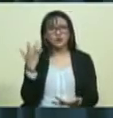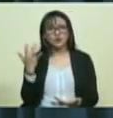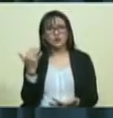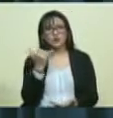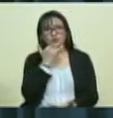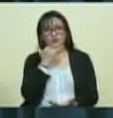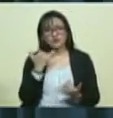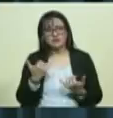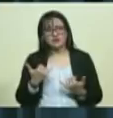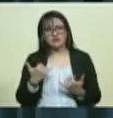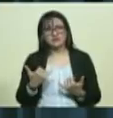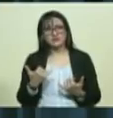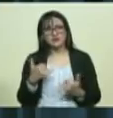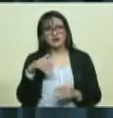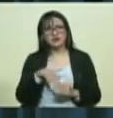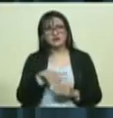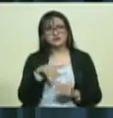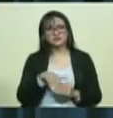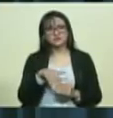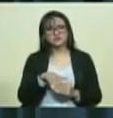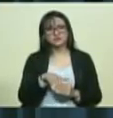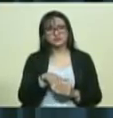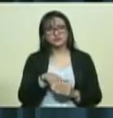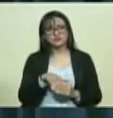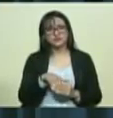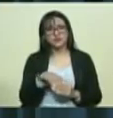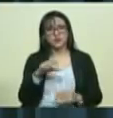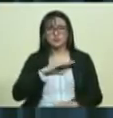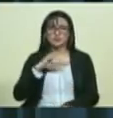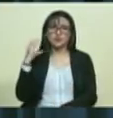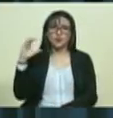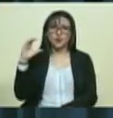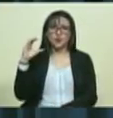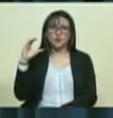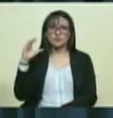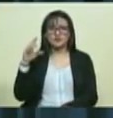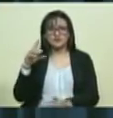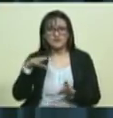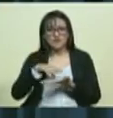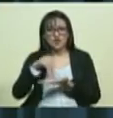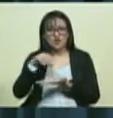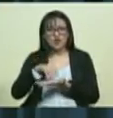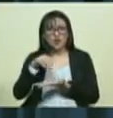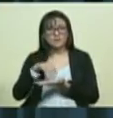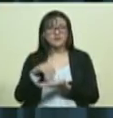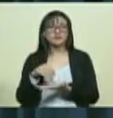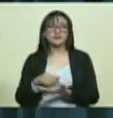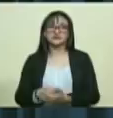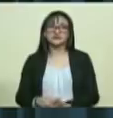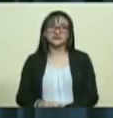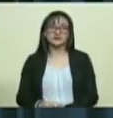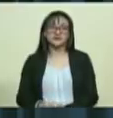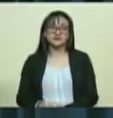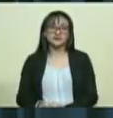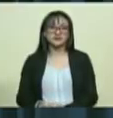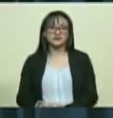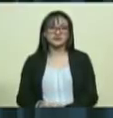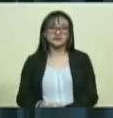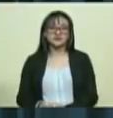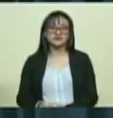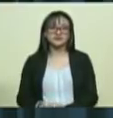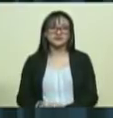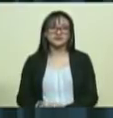reciente reciente elección parlamentaria en colombia algo que sacarle fotocopias a las papeletas de votación porque era insuficiente